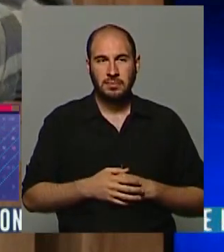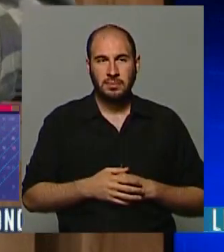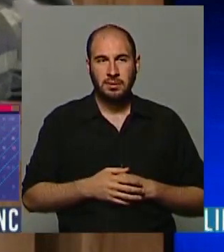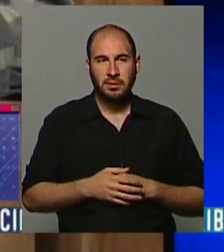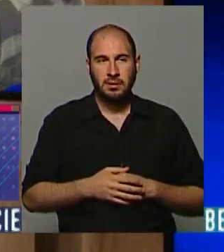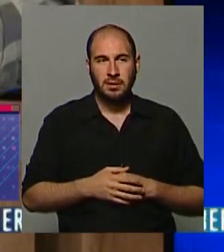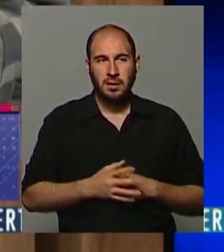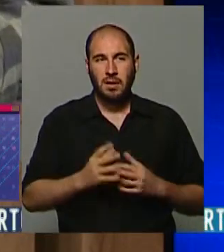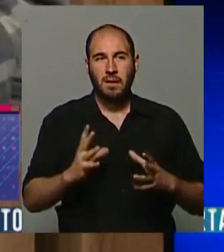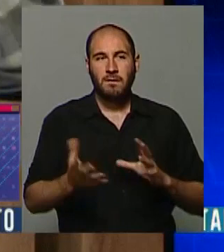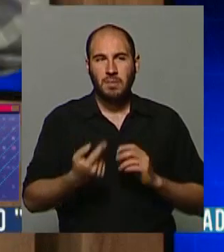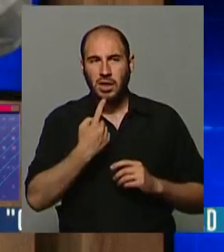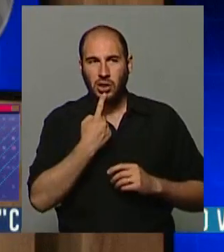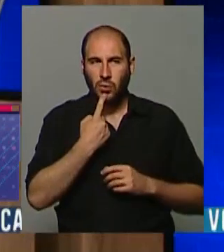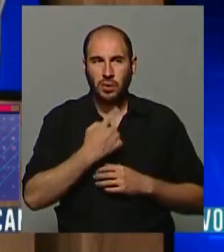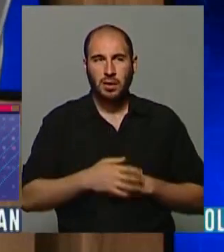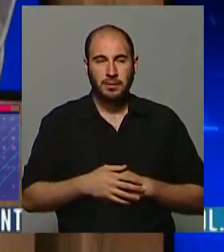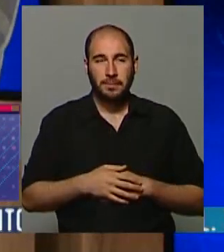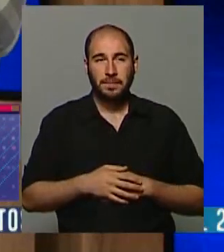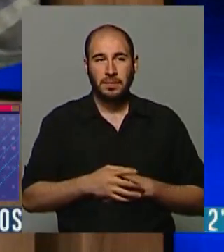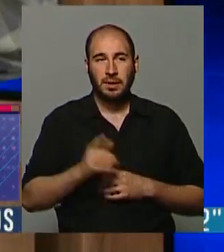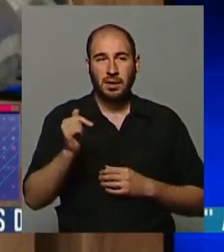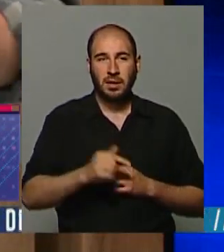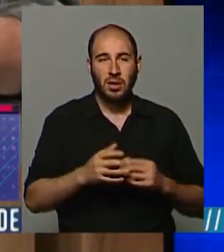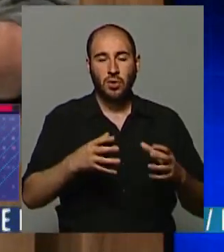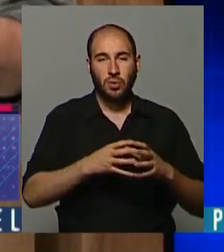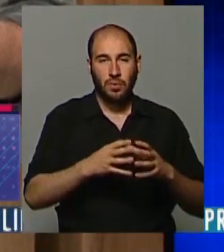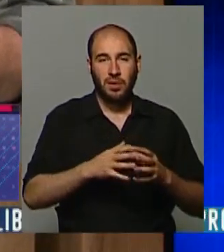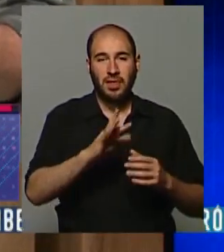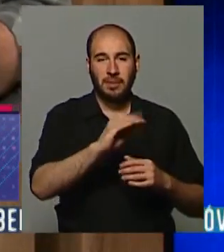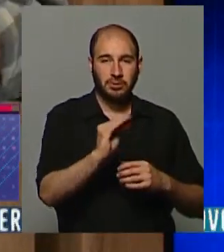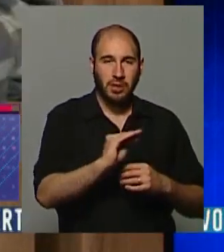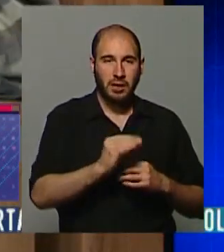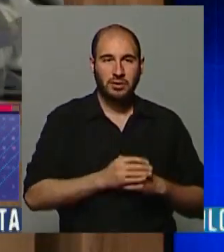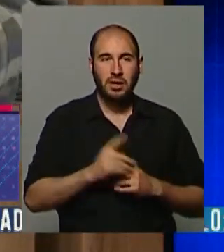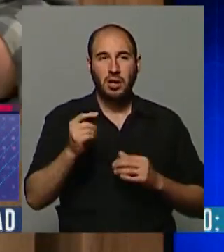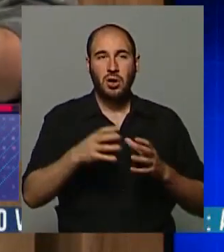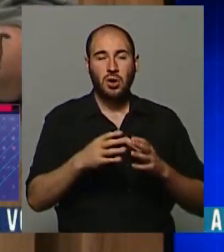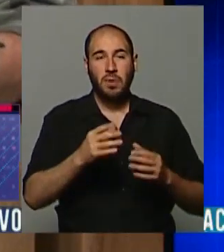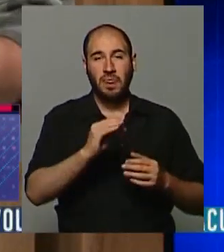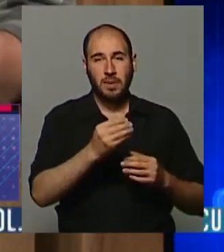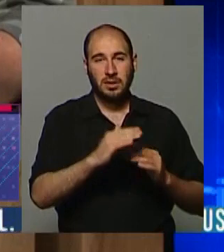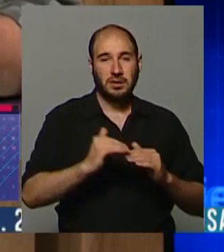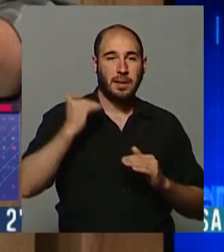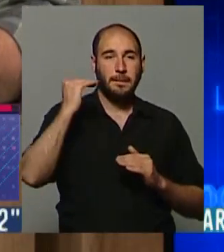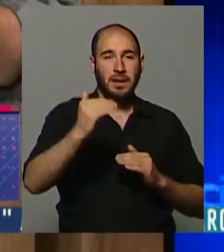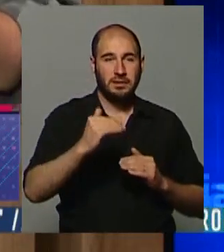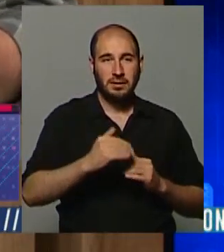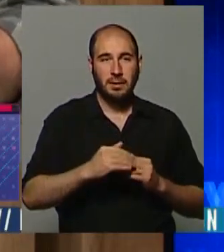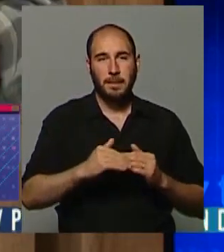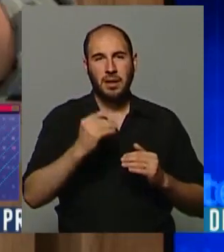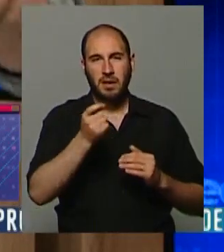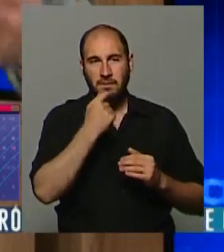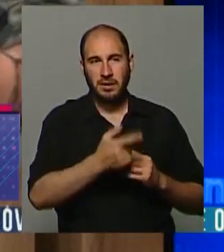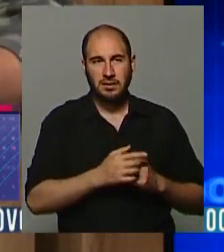síntoma de incertidumbre. Tiene que pasar la Cámara de Diputados, donde el Partido Demócrata tiene mayoría, que es una mayoría simple, o